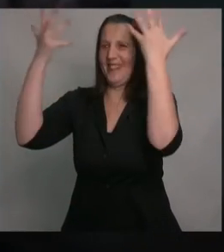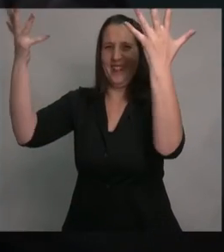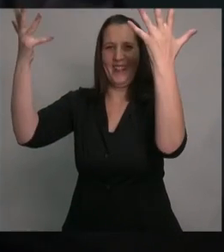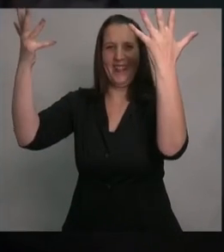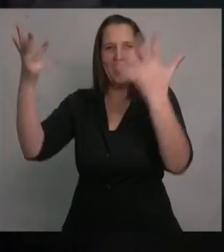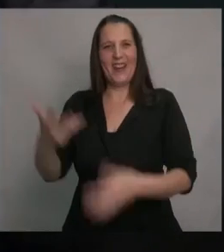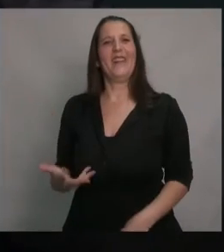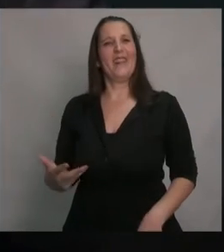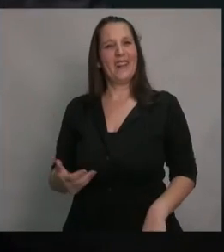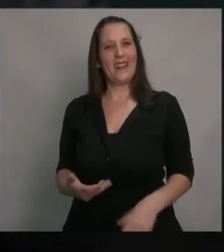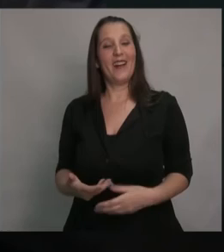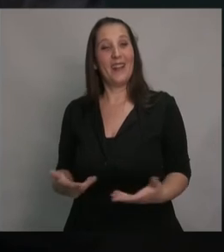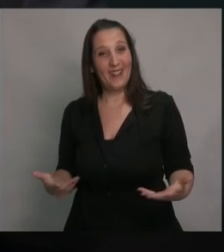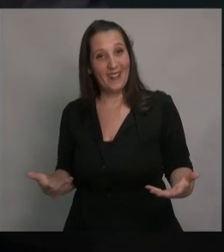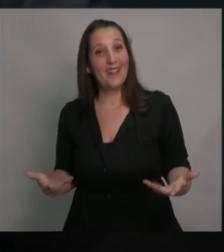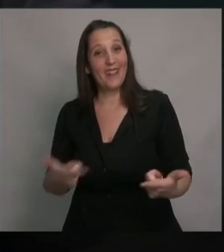Ustedes sí son...